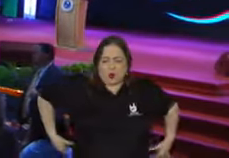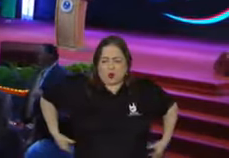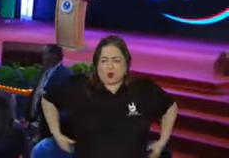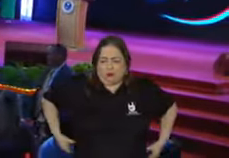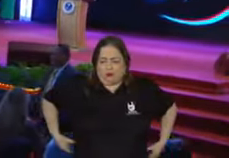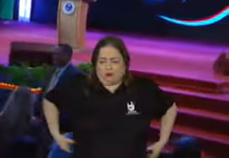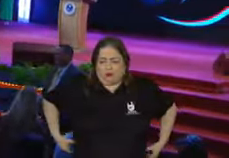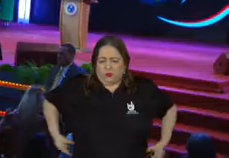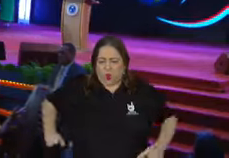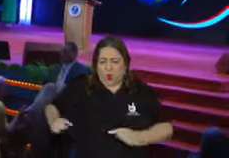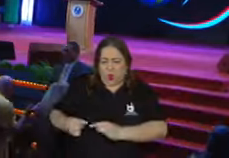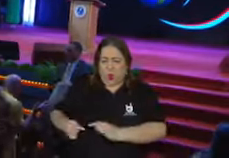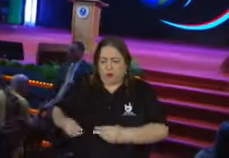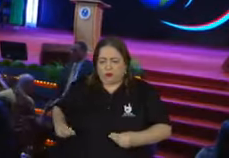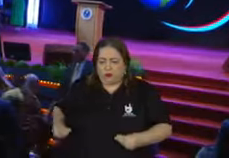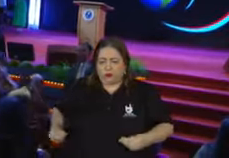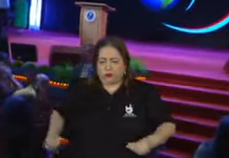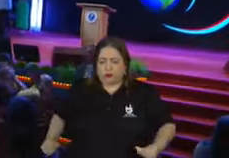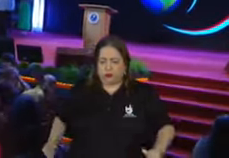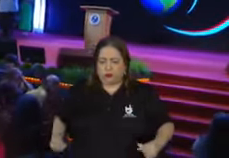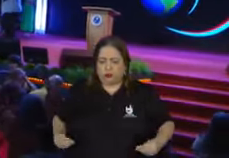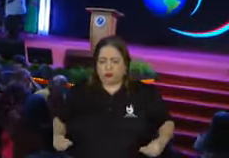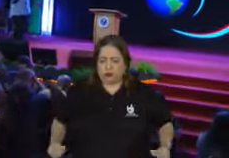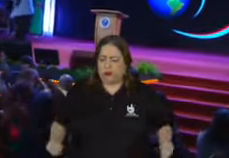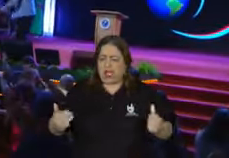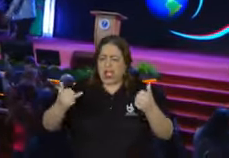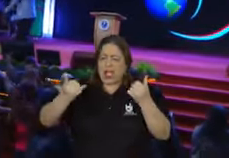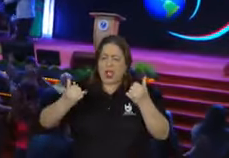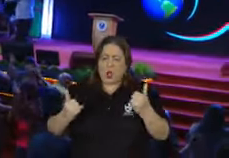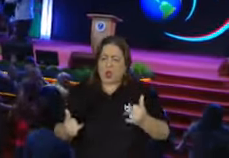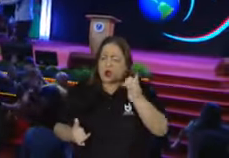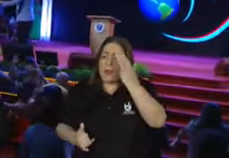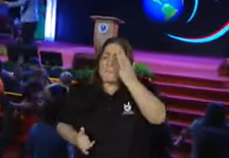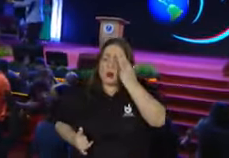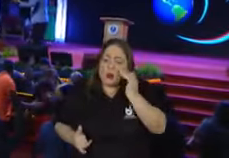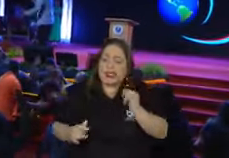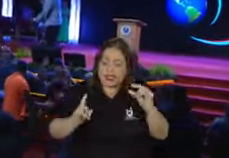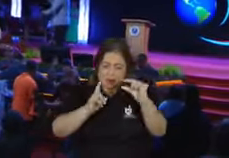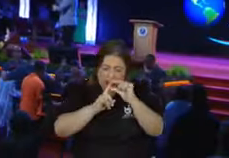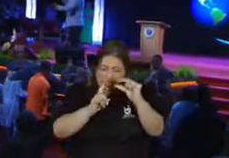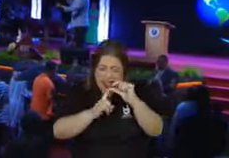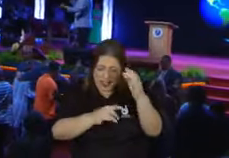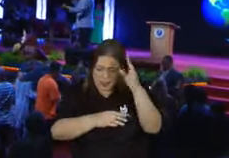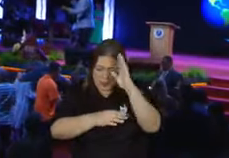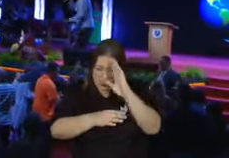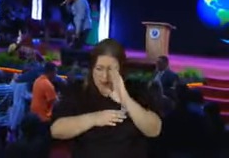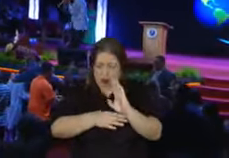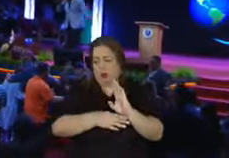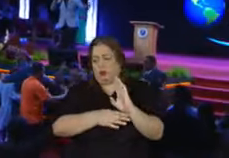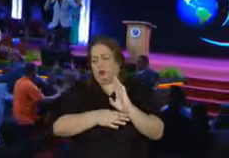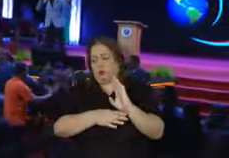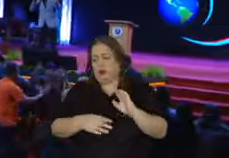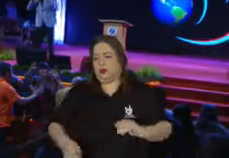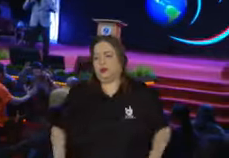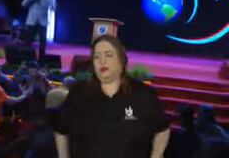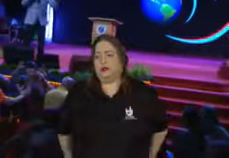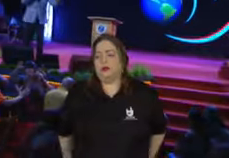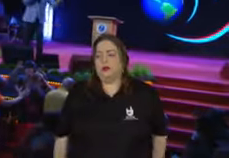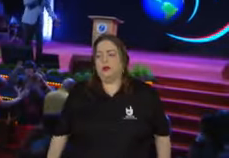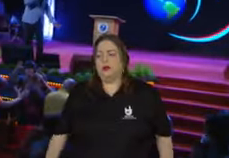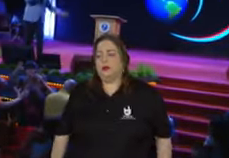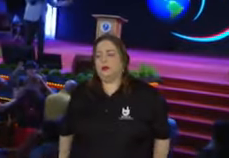pillados. Ahora mismo, ahora mismo. Hay una palabra, hay una palabra, hay una palabra sobre tu